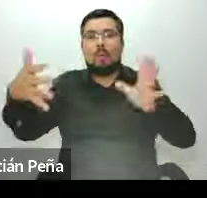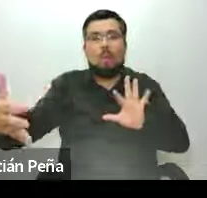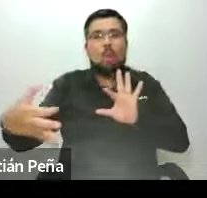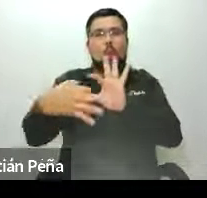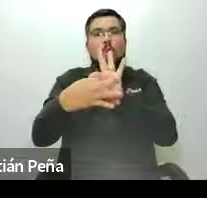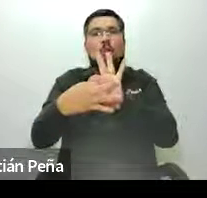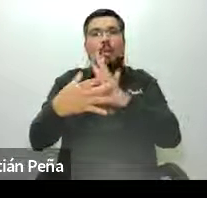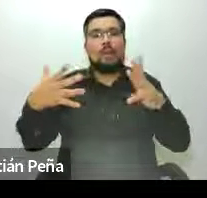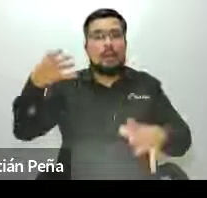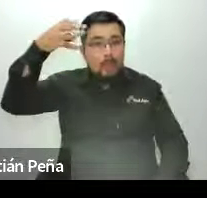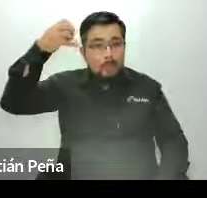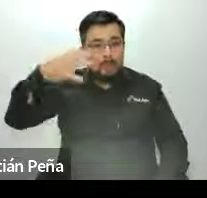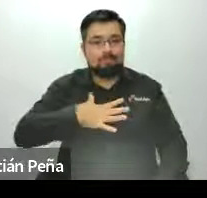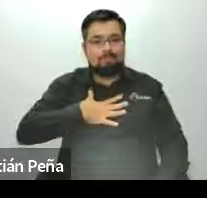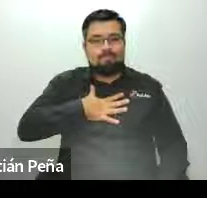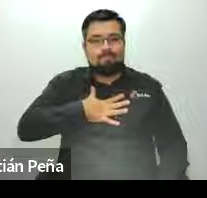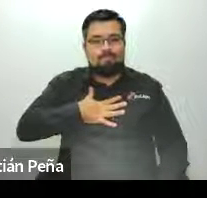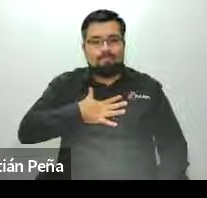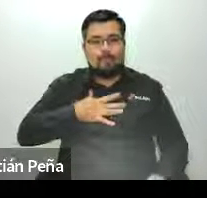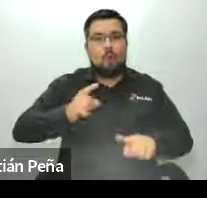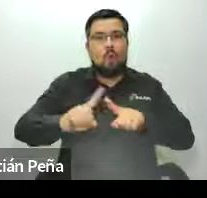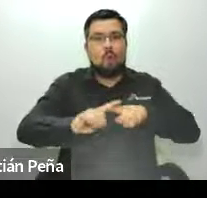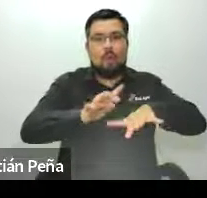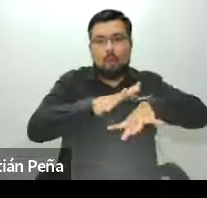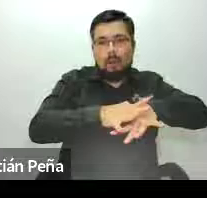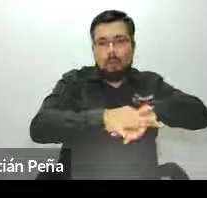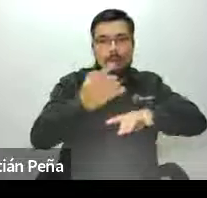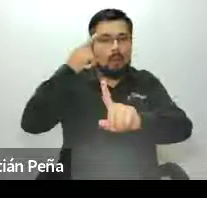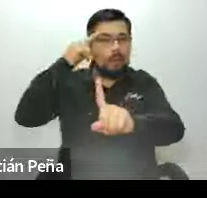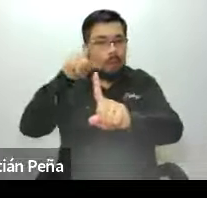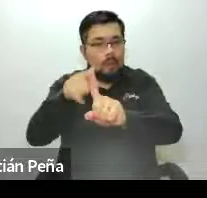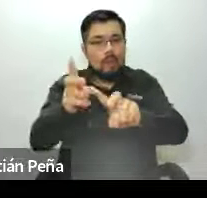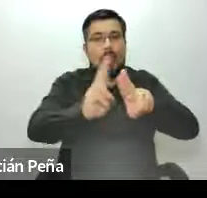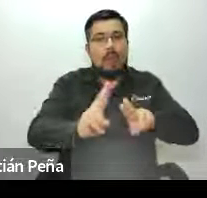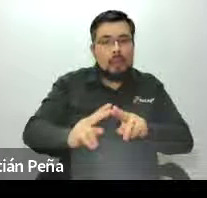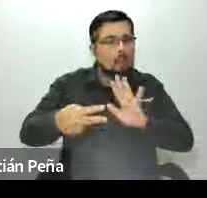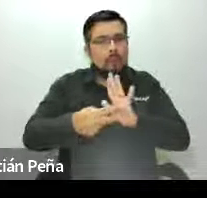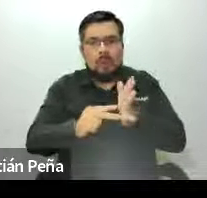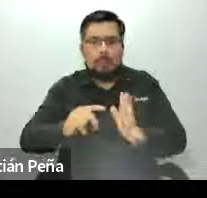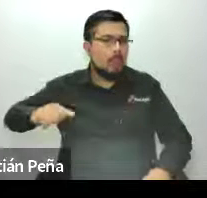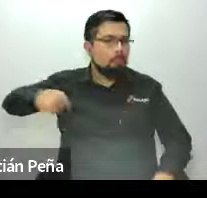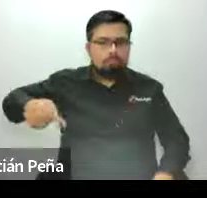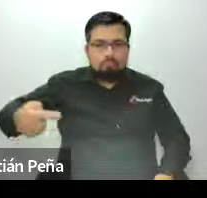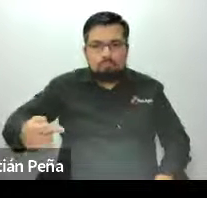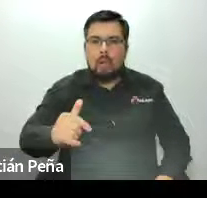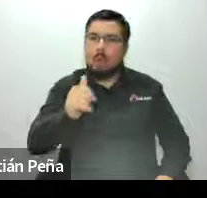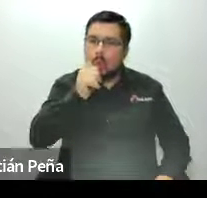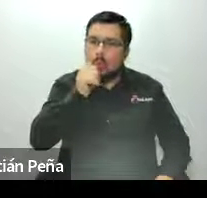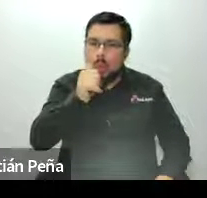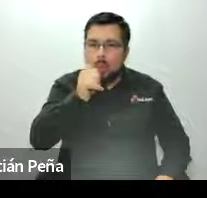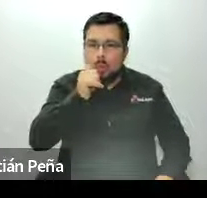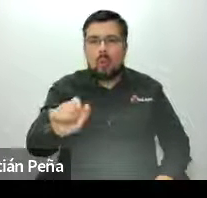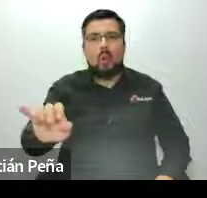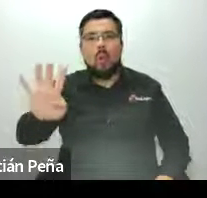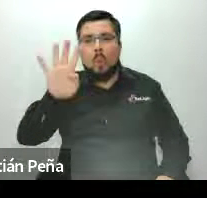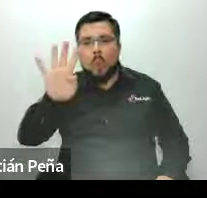sentido y significatividad. En matemática, este objetivo, resolver problemas rutinarios y no rutinarios que involucren las 4 operaciones y combinaciones de